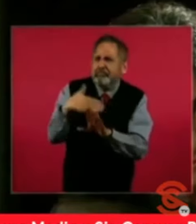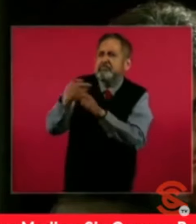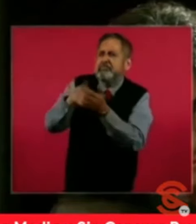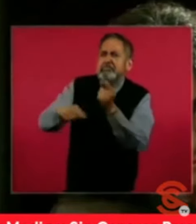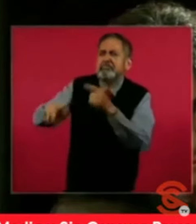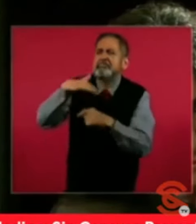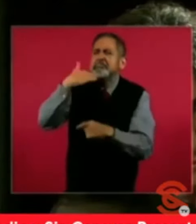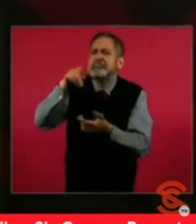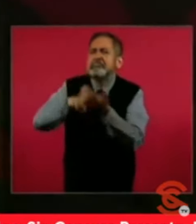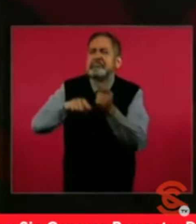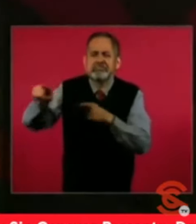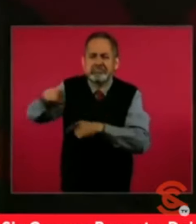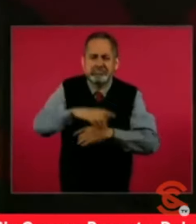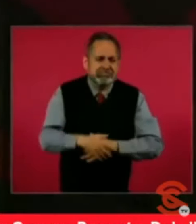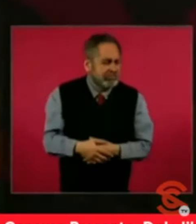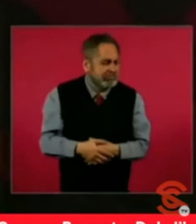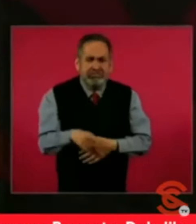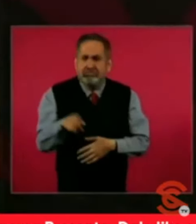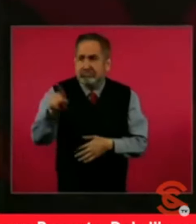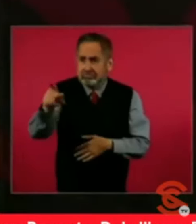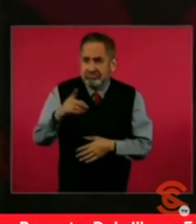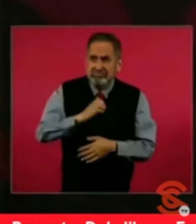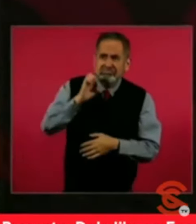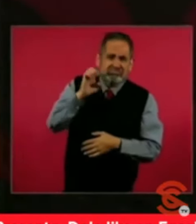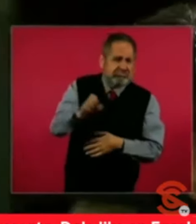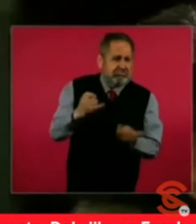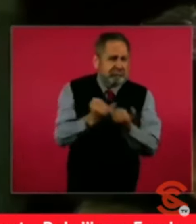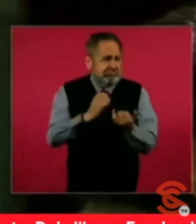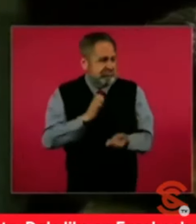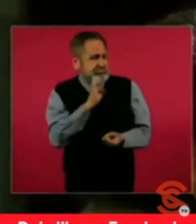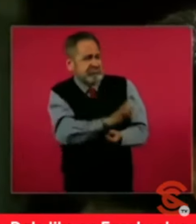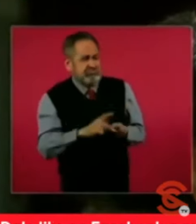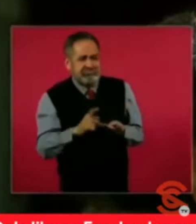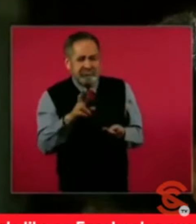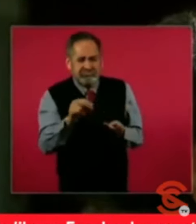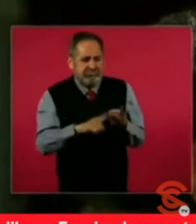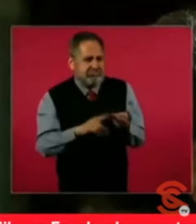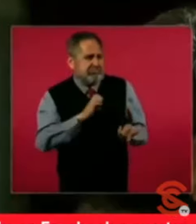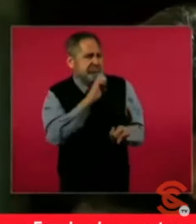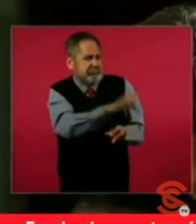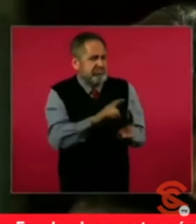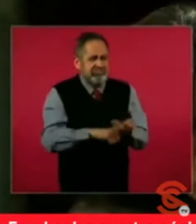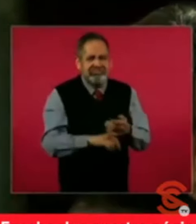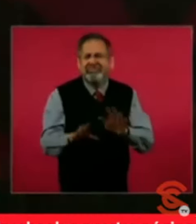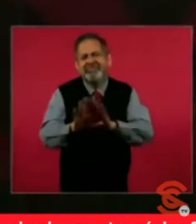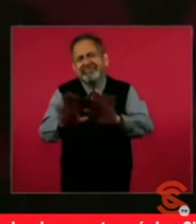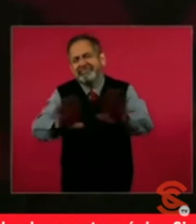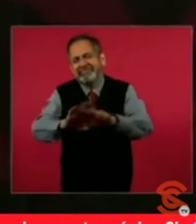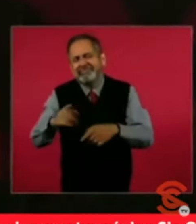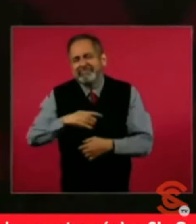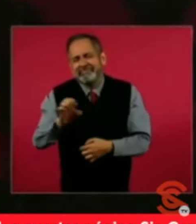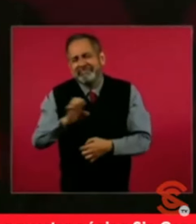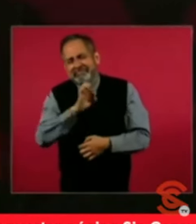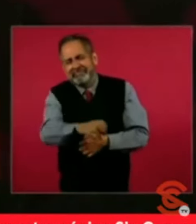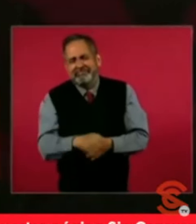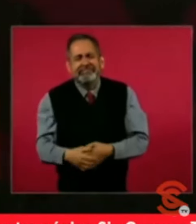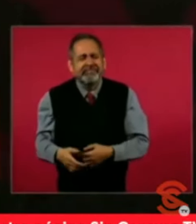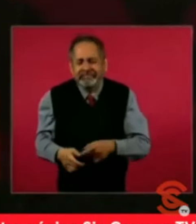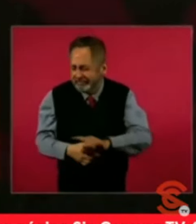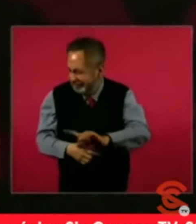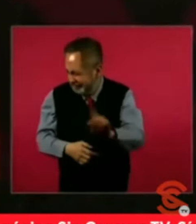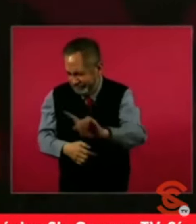de la corrupción en su gobierno. Ningún problema. Estarían tan odiados como Proceso, como no, Aristegui, no, no, como no, Anabel. No, yo no odio. Claro,